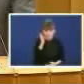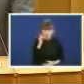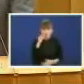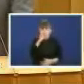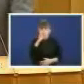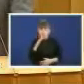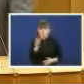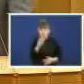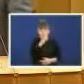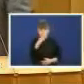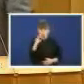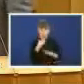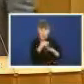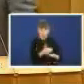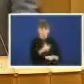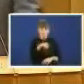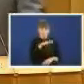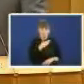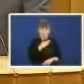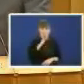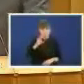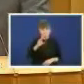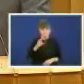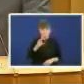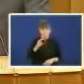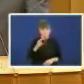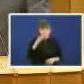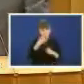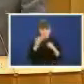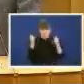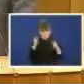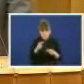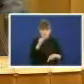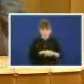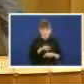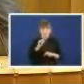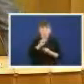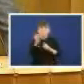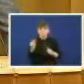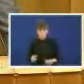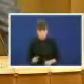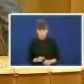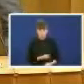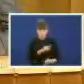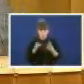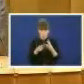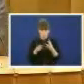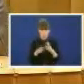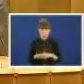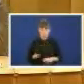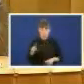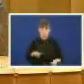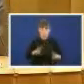país se pagarán sin ninguna duda en tempo e forma cuarto a nova fronteira do